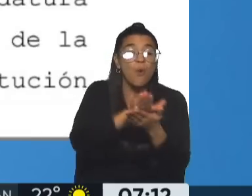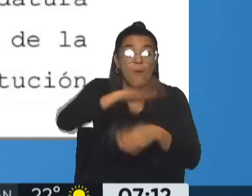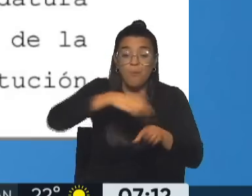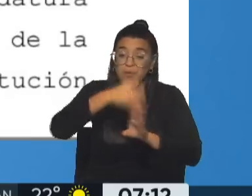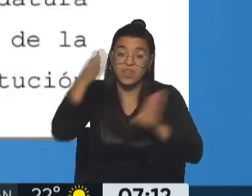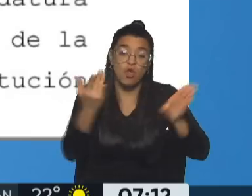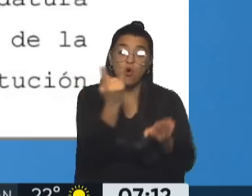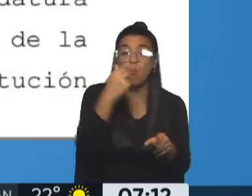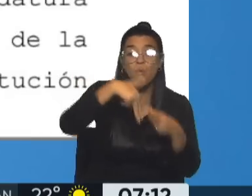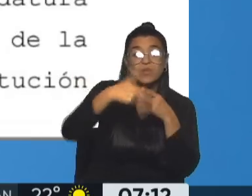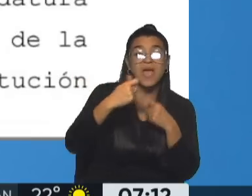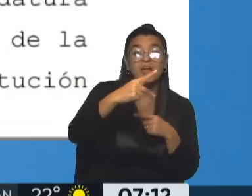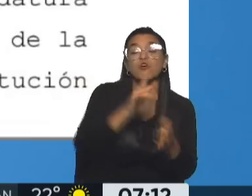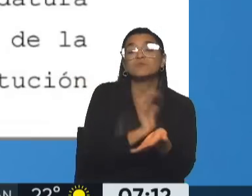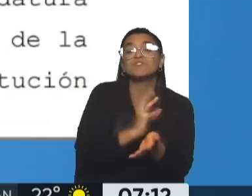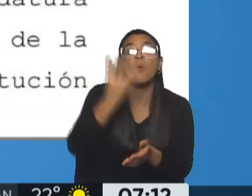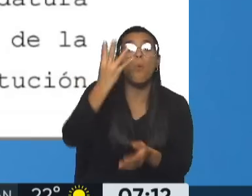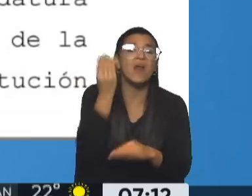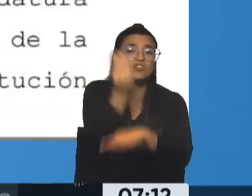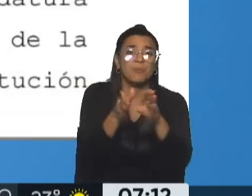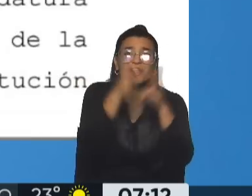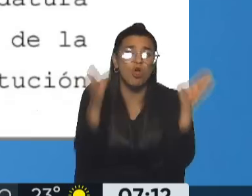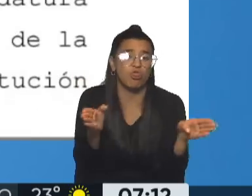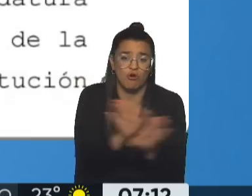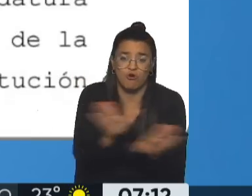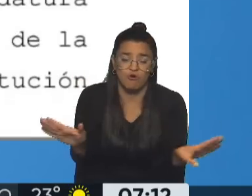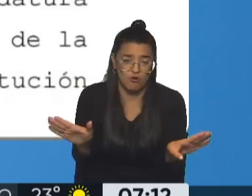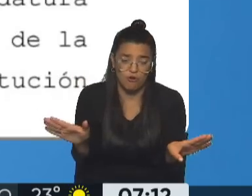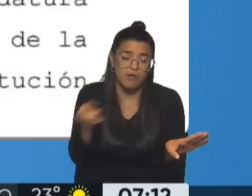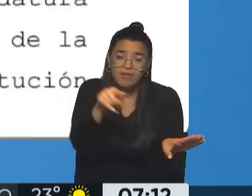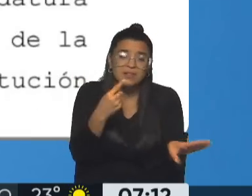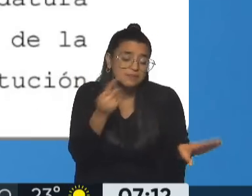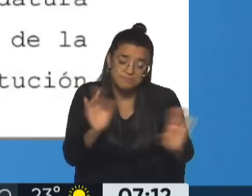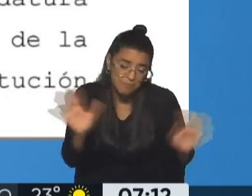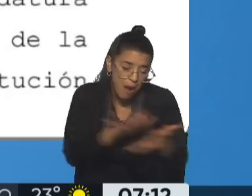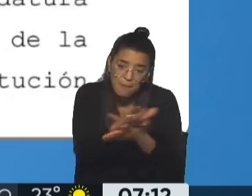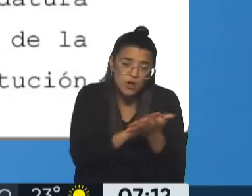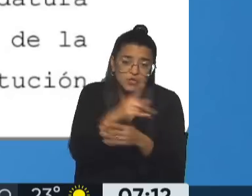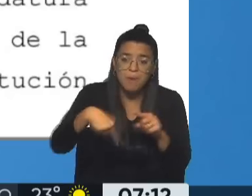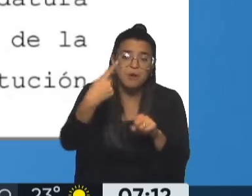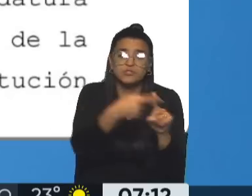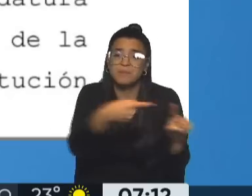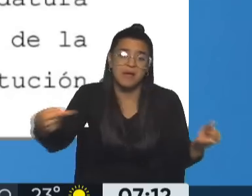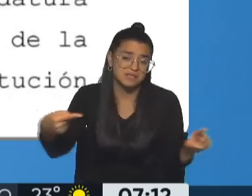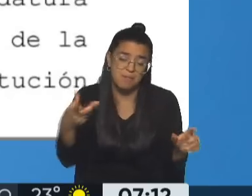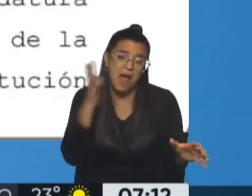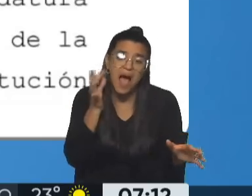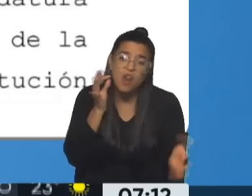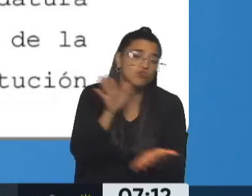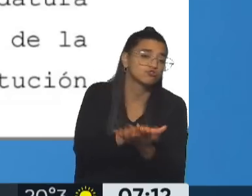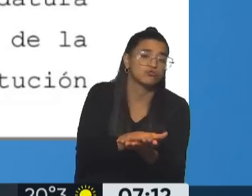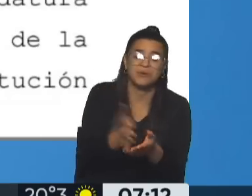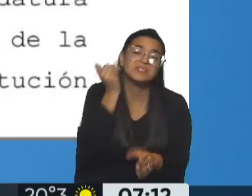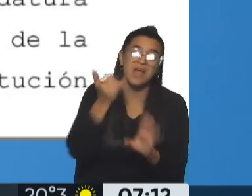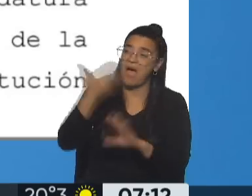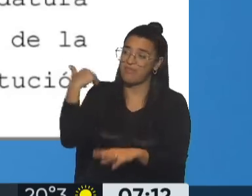de Uñac sería un cuarto periodo. Lo que está diciendo aquí es, vamos a resolver la semana que viene algo sobre lo cual